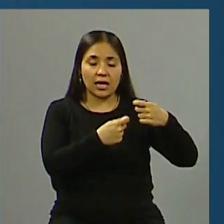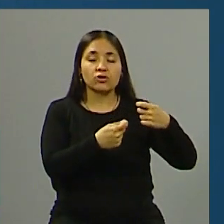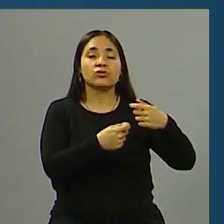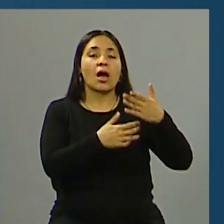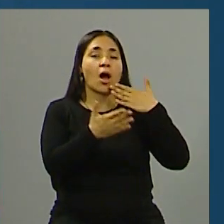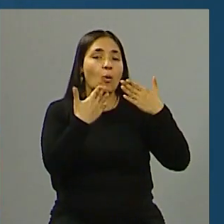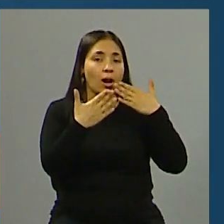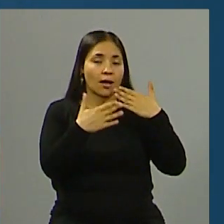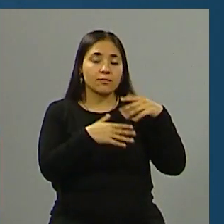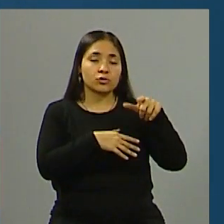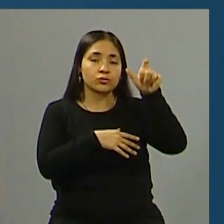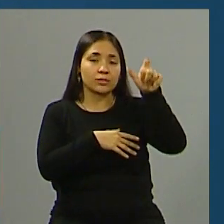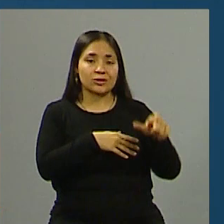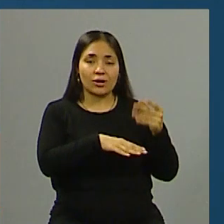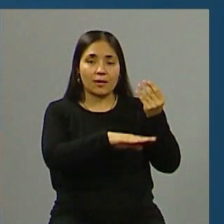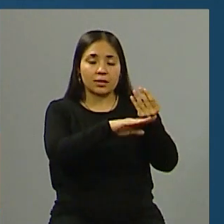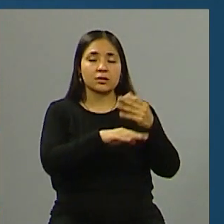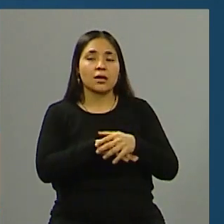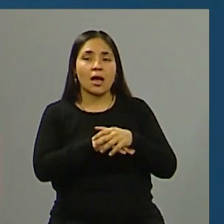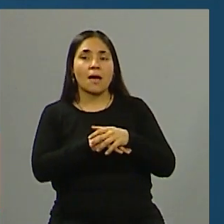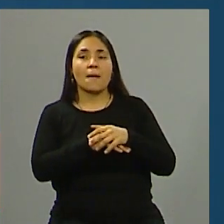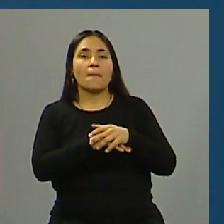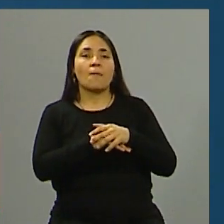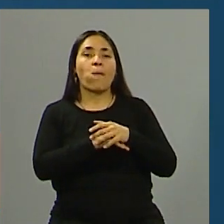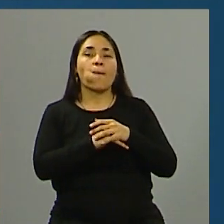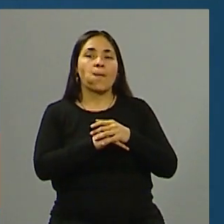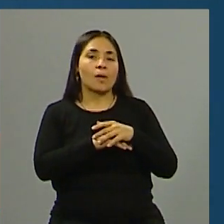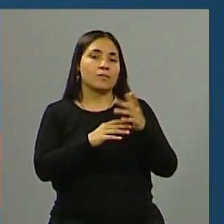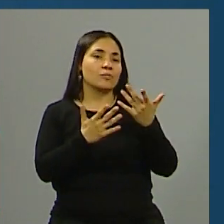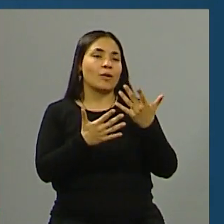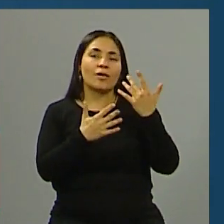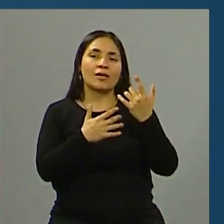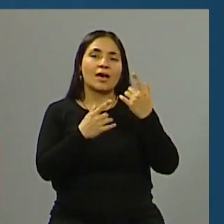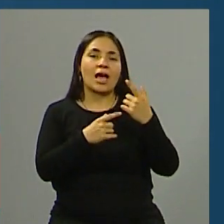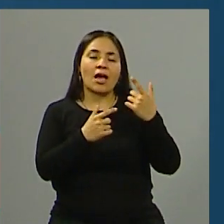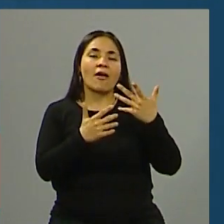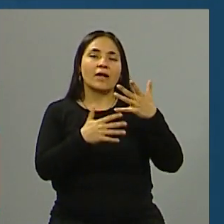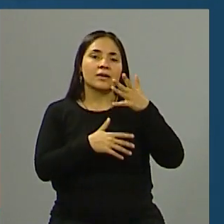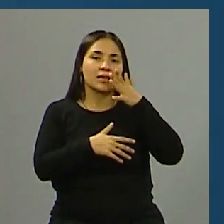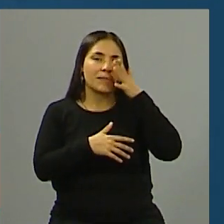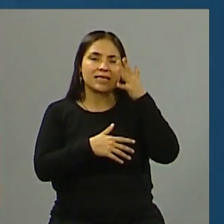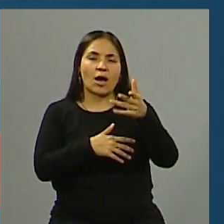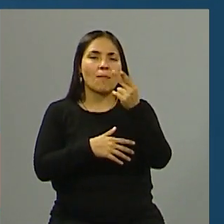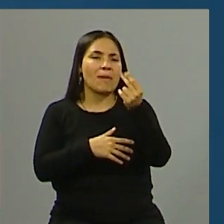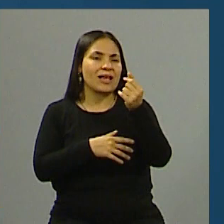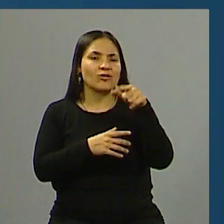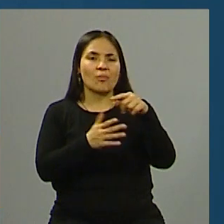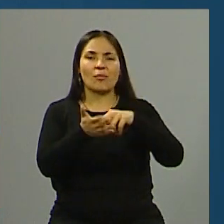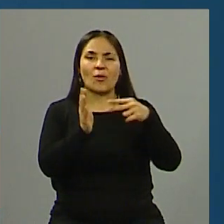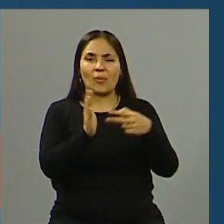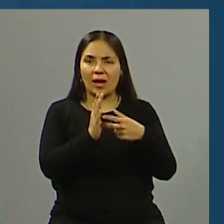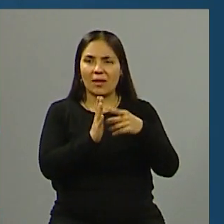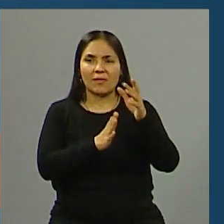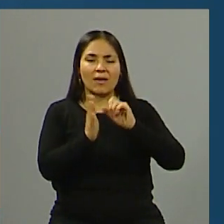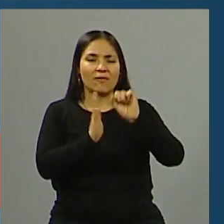es, y es indudable porque hasta lo vemos nosotros en el supermercado, el impacto es en los precios. Ahora, es imposible que